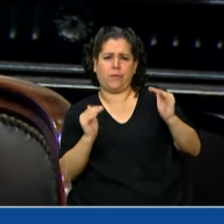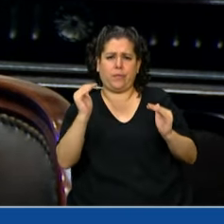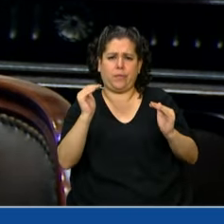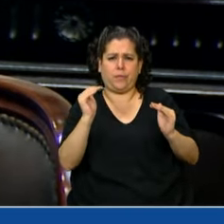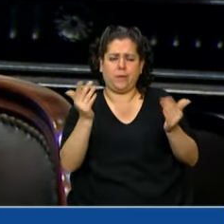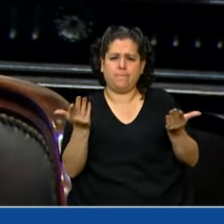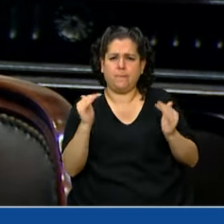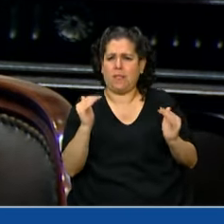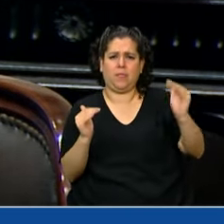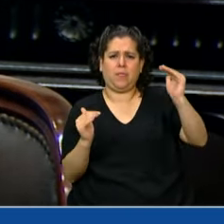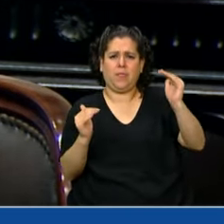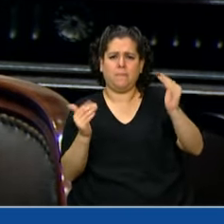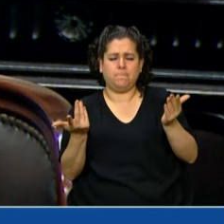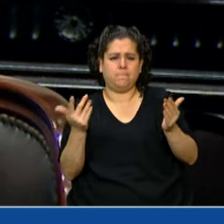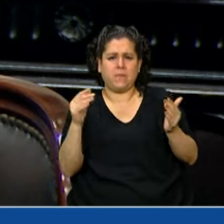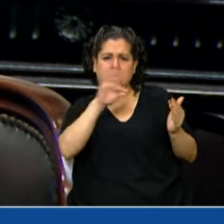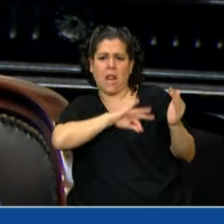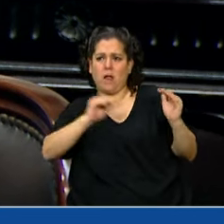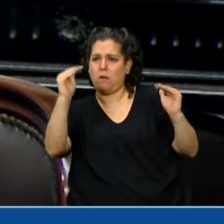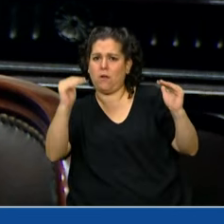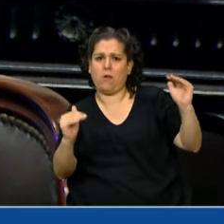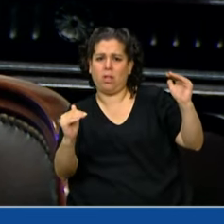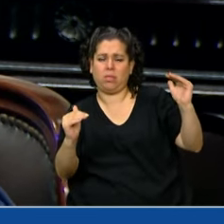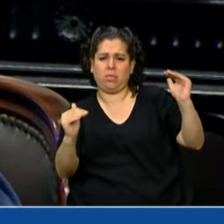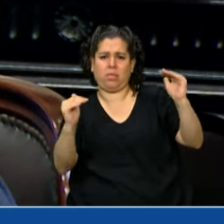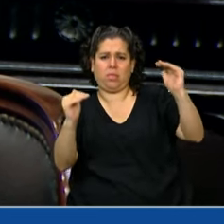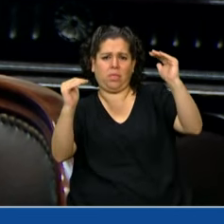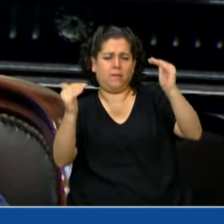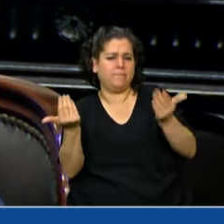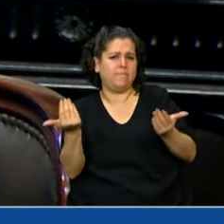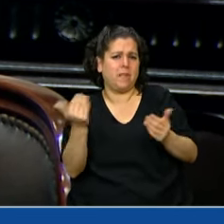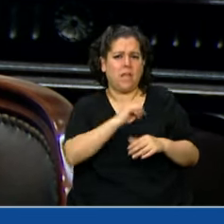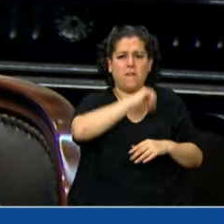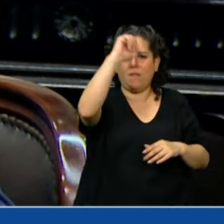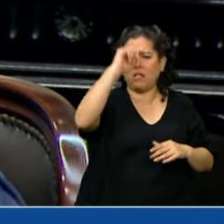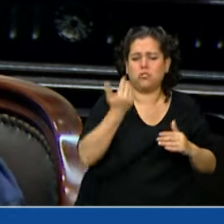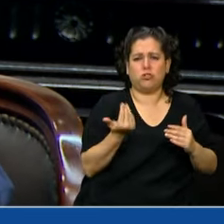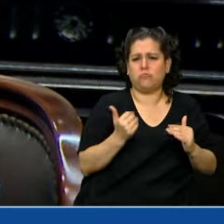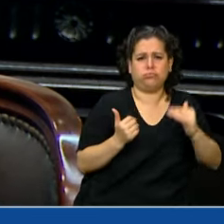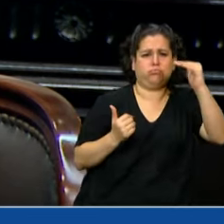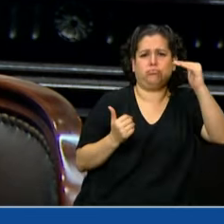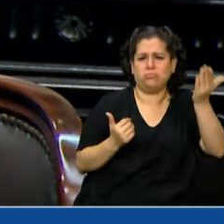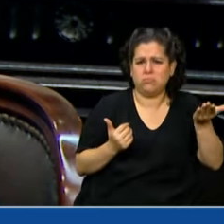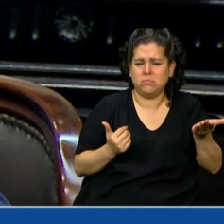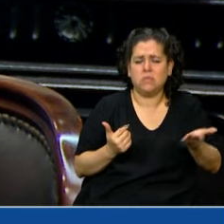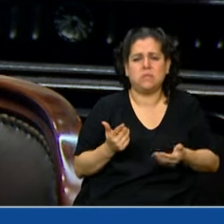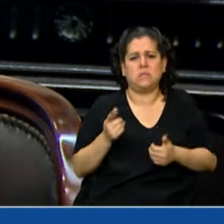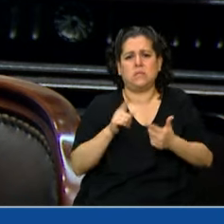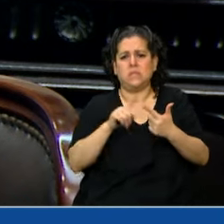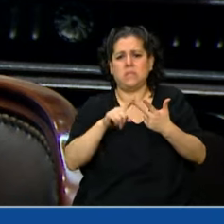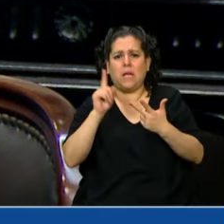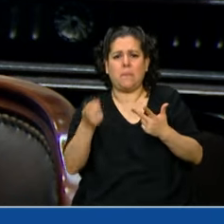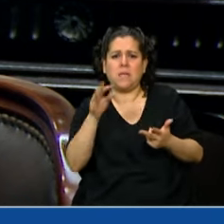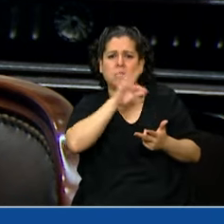es un índice que va a estar por detrás de la inflación por detrás del aumento de los precios y por detrás del